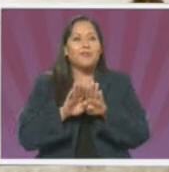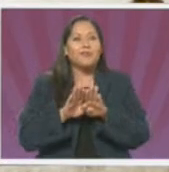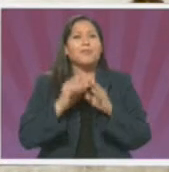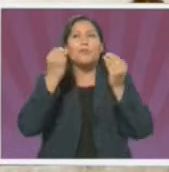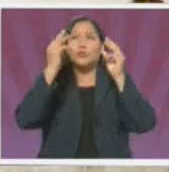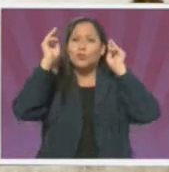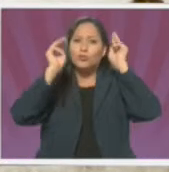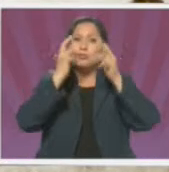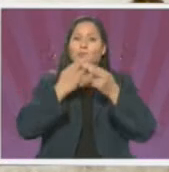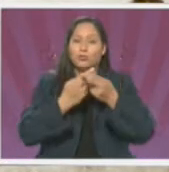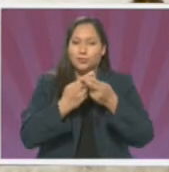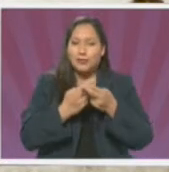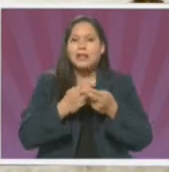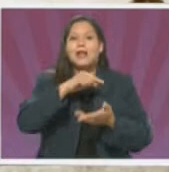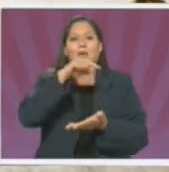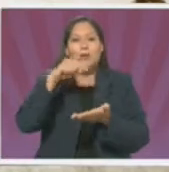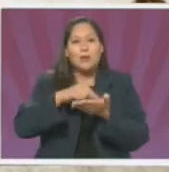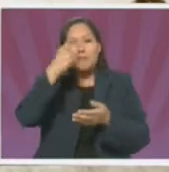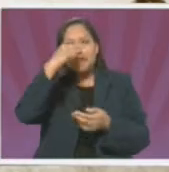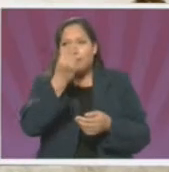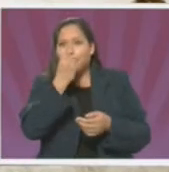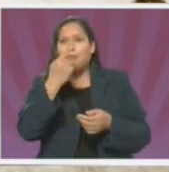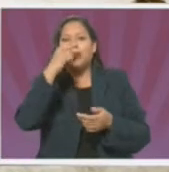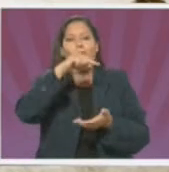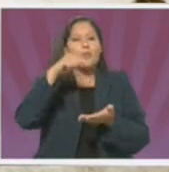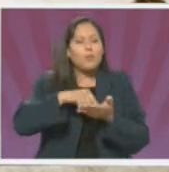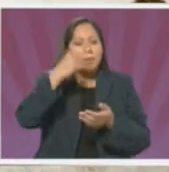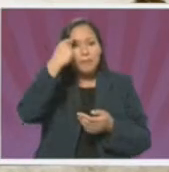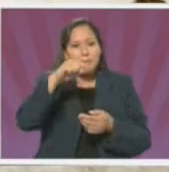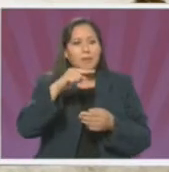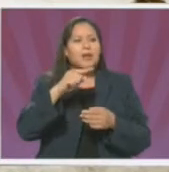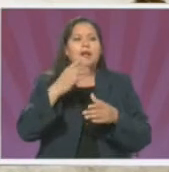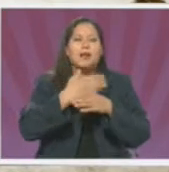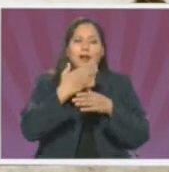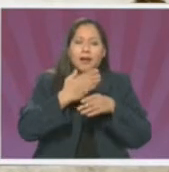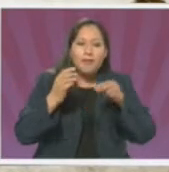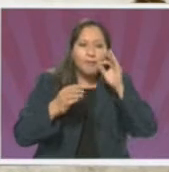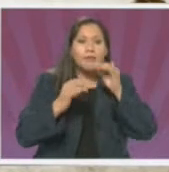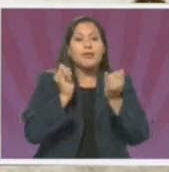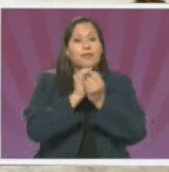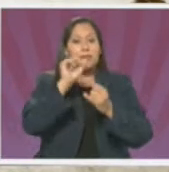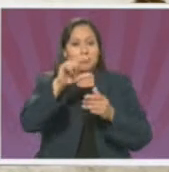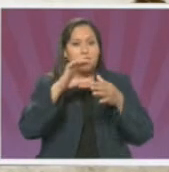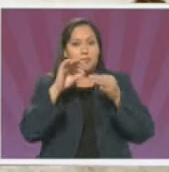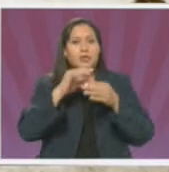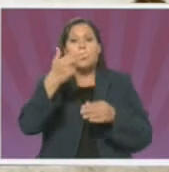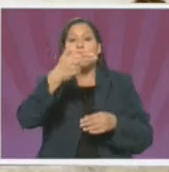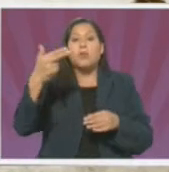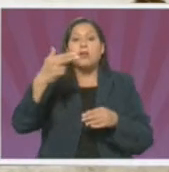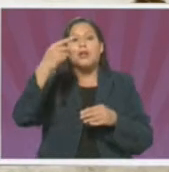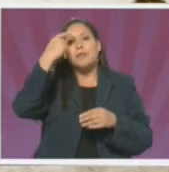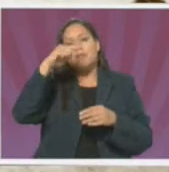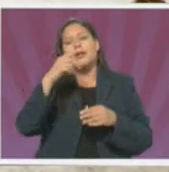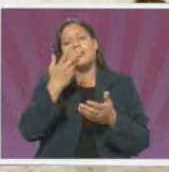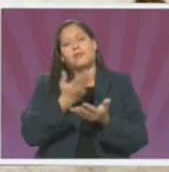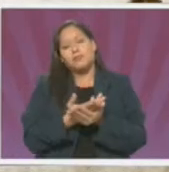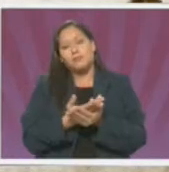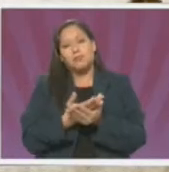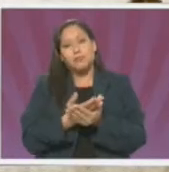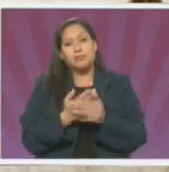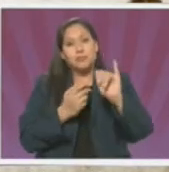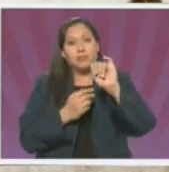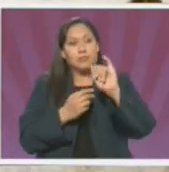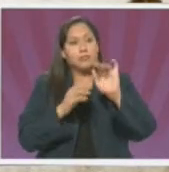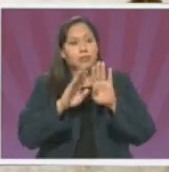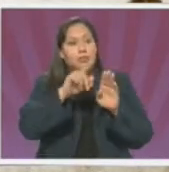muchísimos museos, hay lugares para comer, hay lugares para tomar café. Y también cabe mencionar, hay hoteles de resguardo también, muchísimos